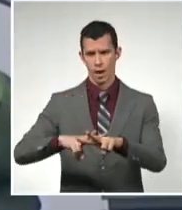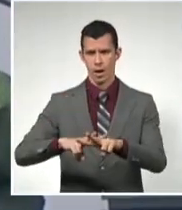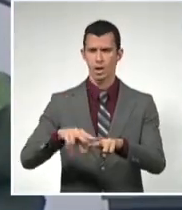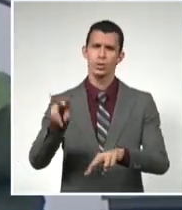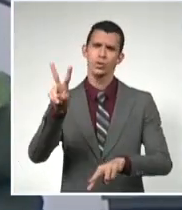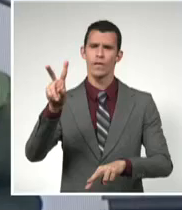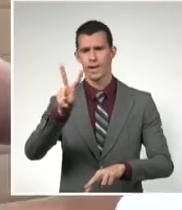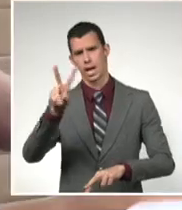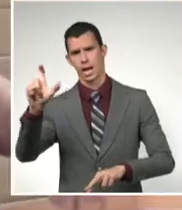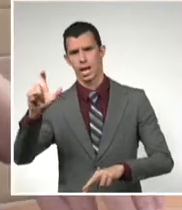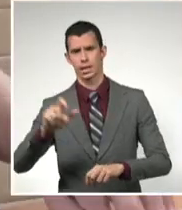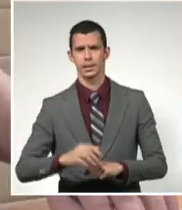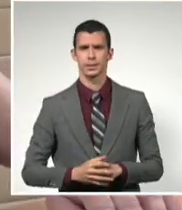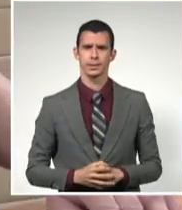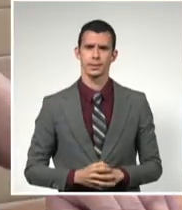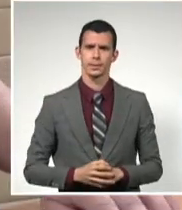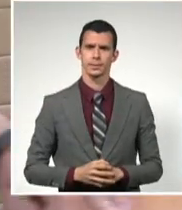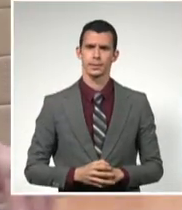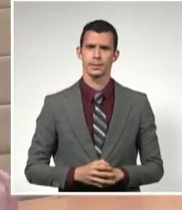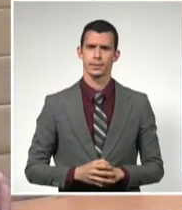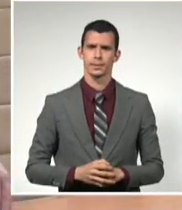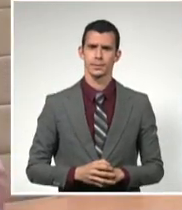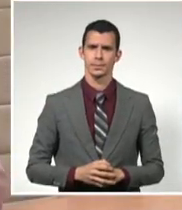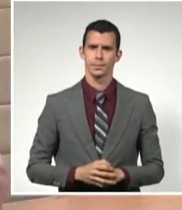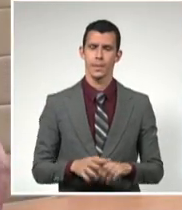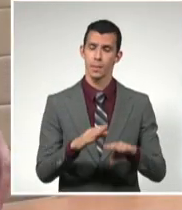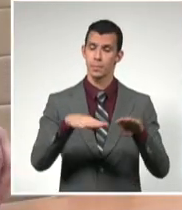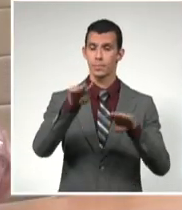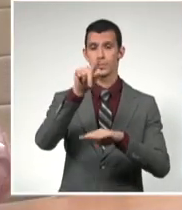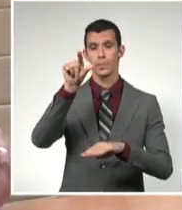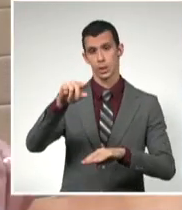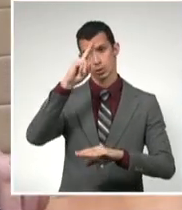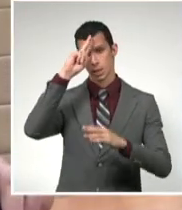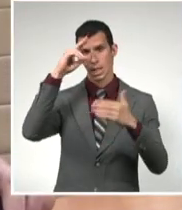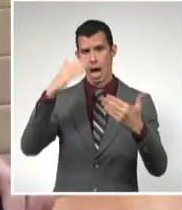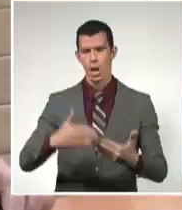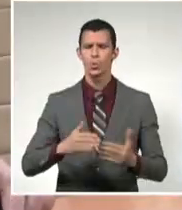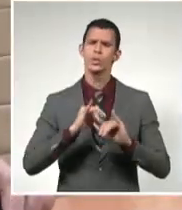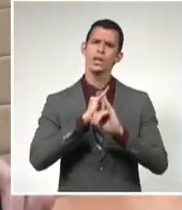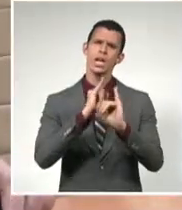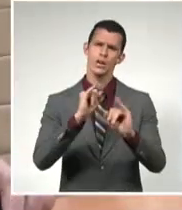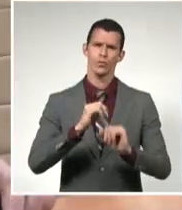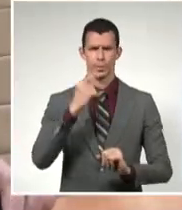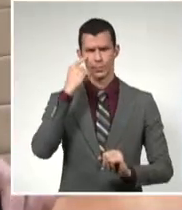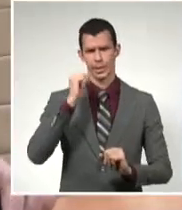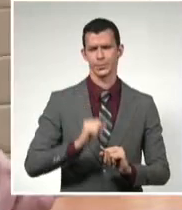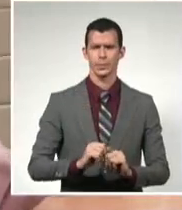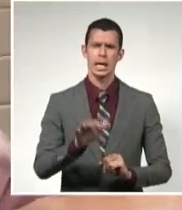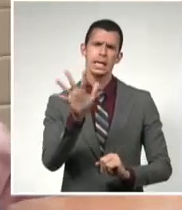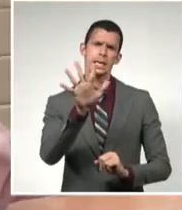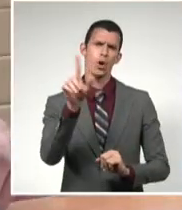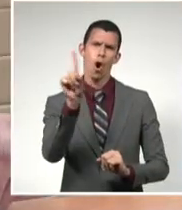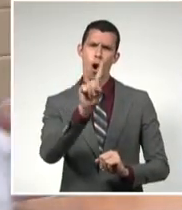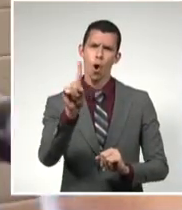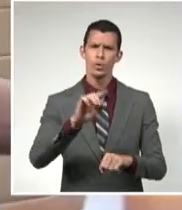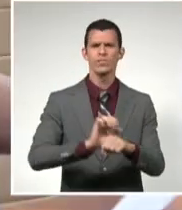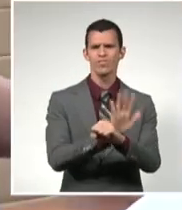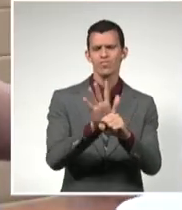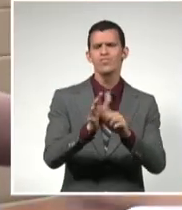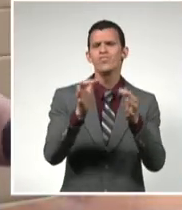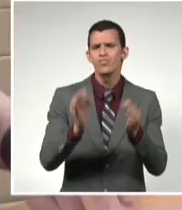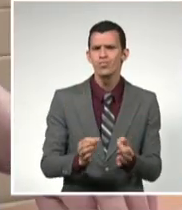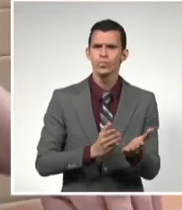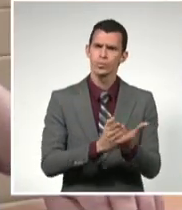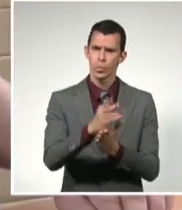clara según informó el ministro de salud pública doctor josé ángel portal miranda 511 confirmados con el sars co2 se